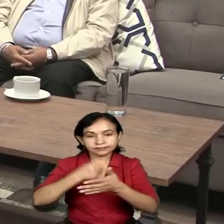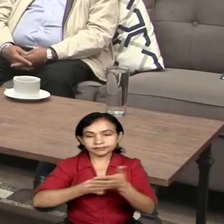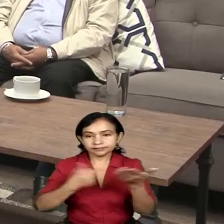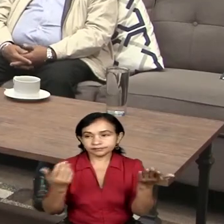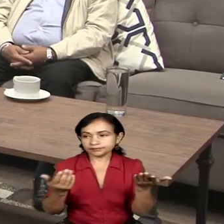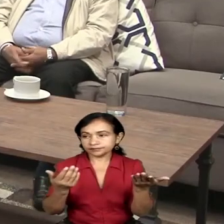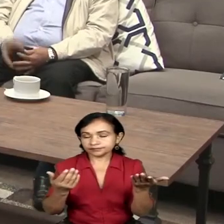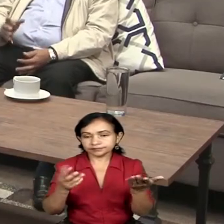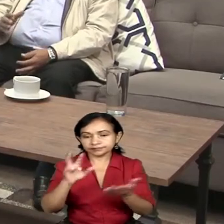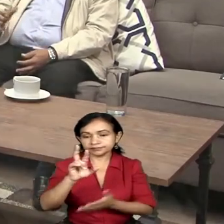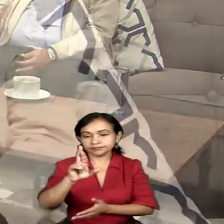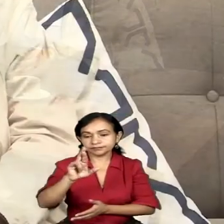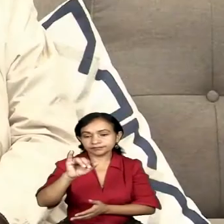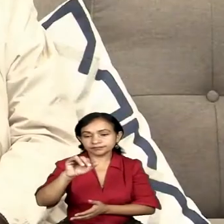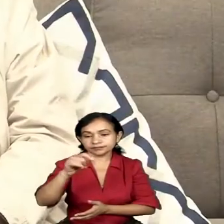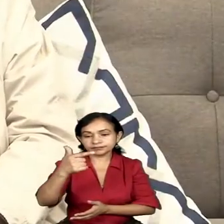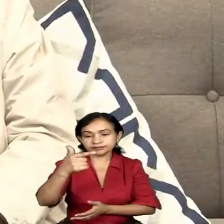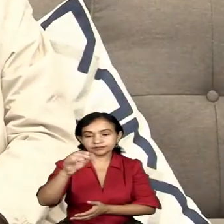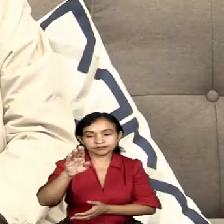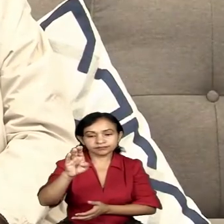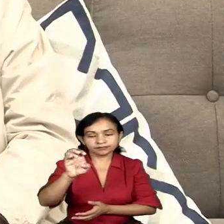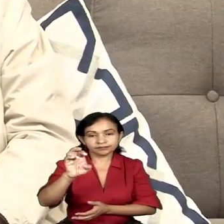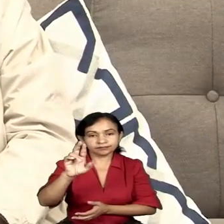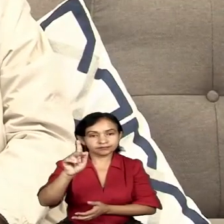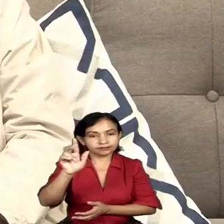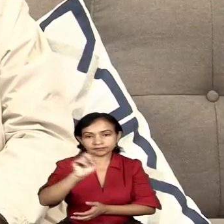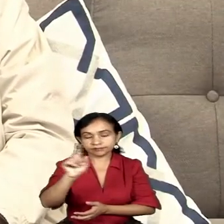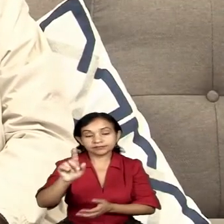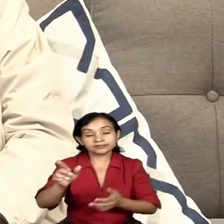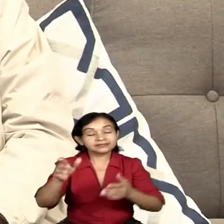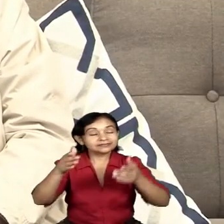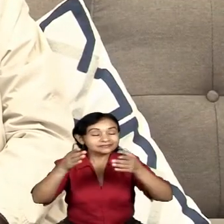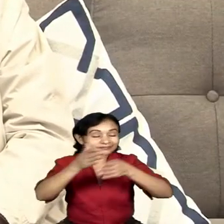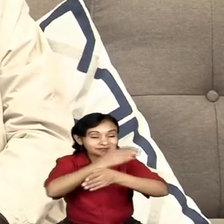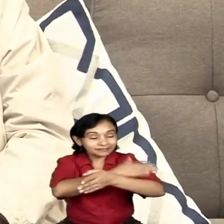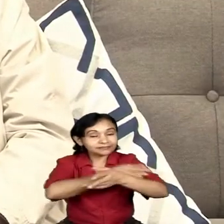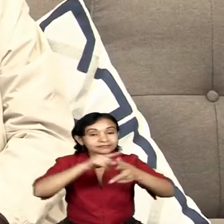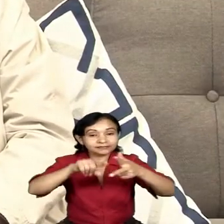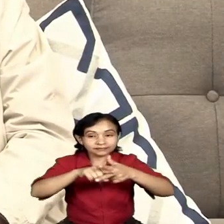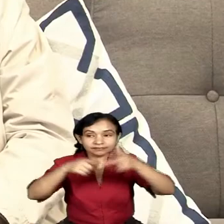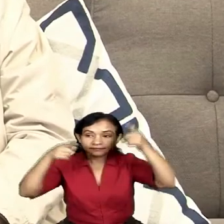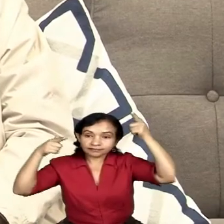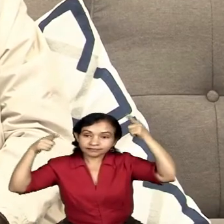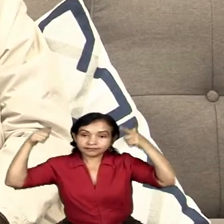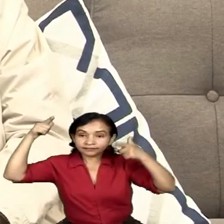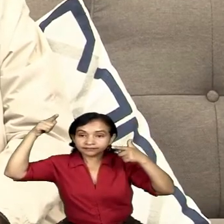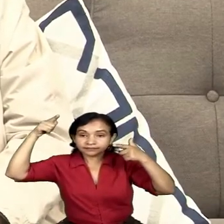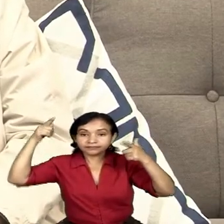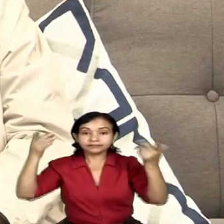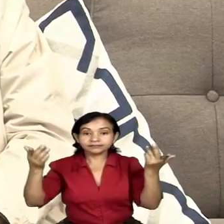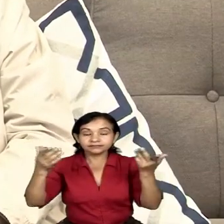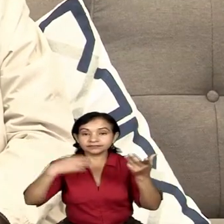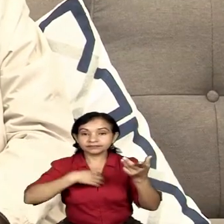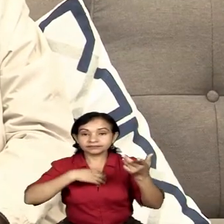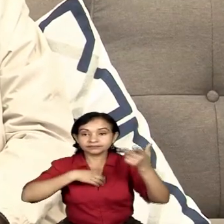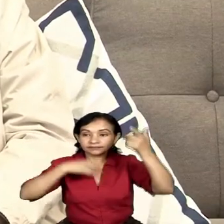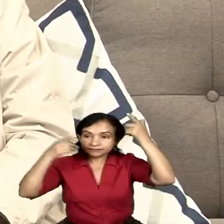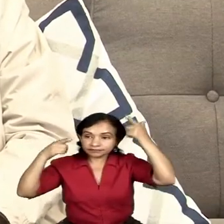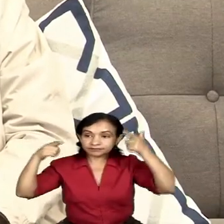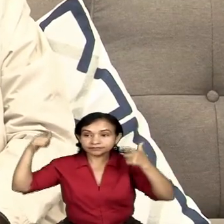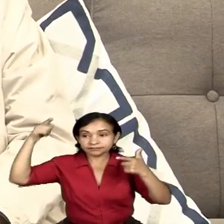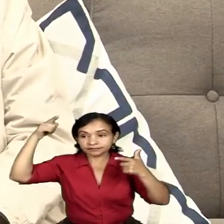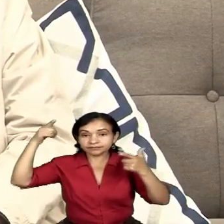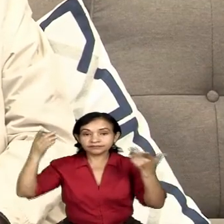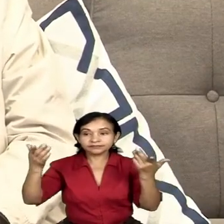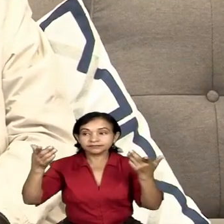la de Rigoberto, desde la de Sandino. Sandino, para Somoza y para el